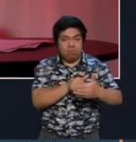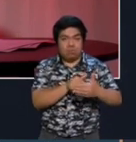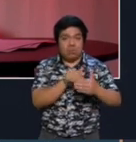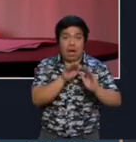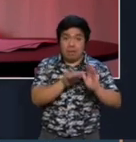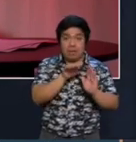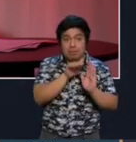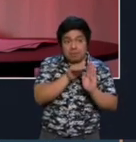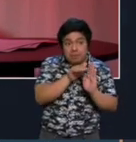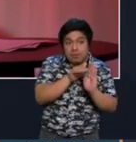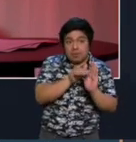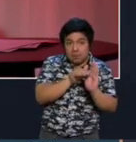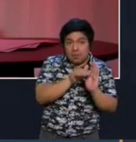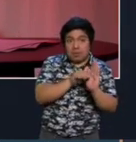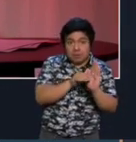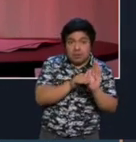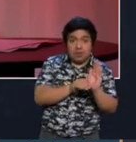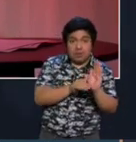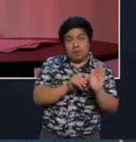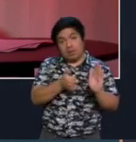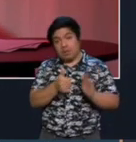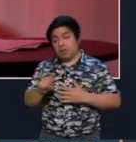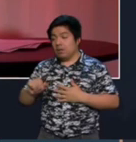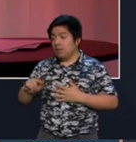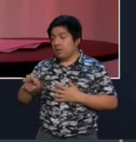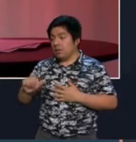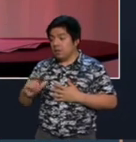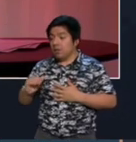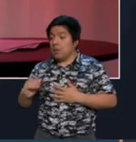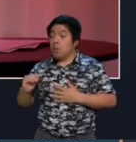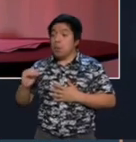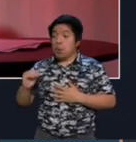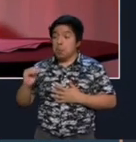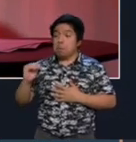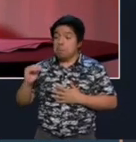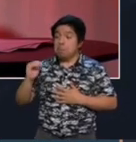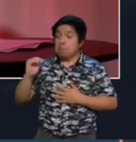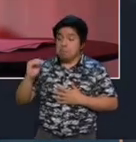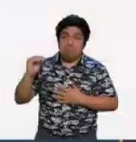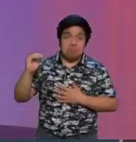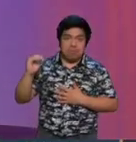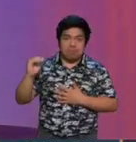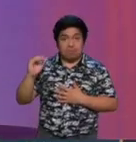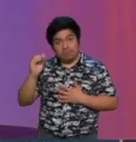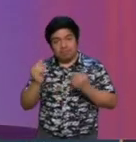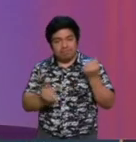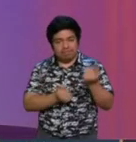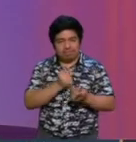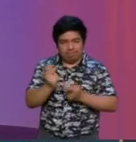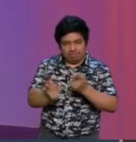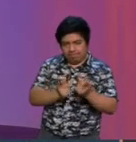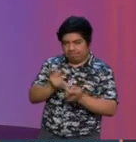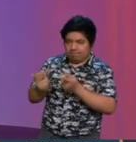cayendo. Y otra tendencia, que es la de Santiago Taboada, creciendo considerablemente. E incluso en las encuestas que